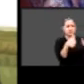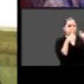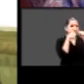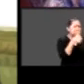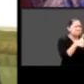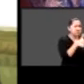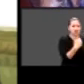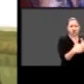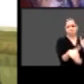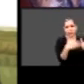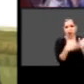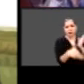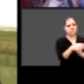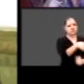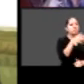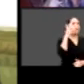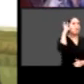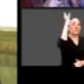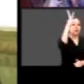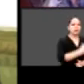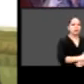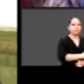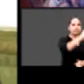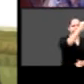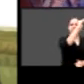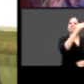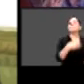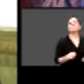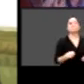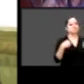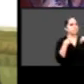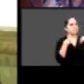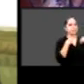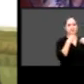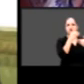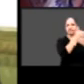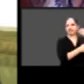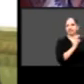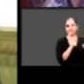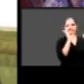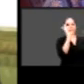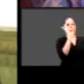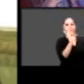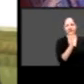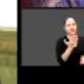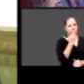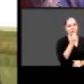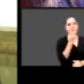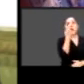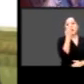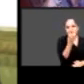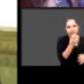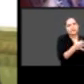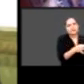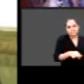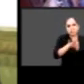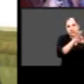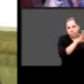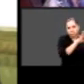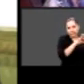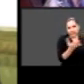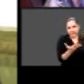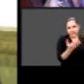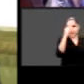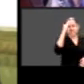mejor será también su vida posterior. Entonces, lo hacemos por su presente, pero también lo hacemos por su futuro.